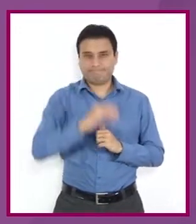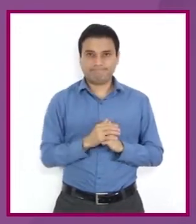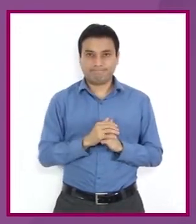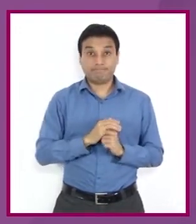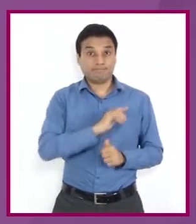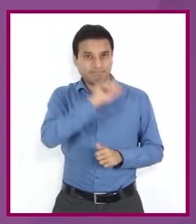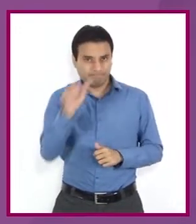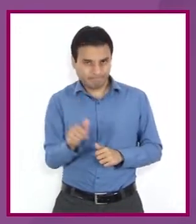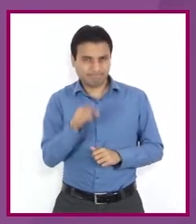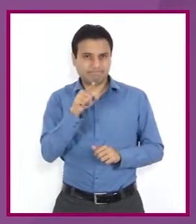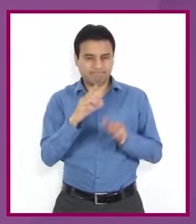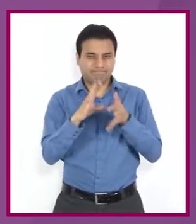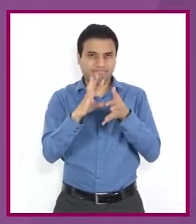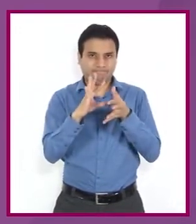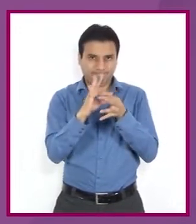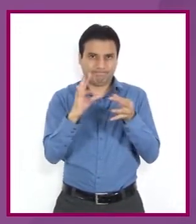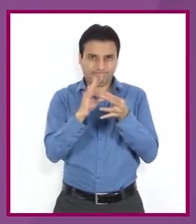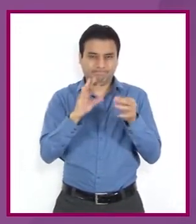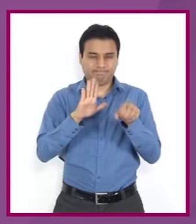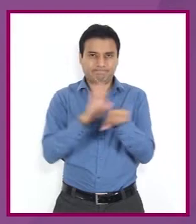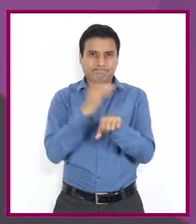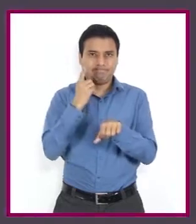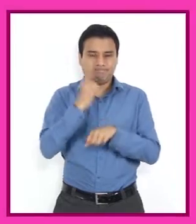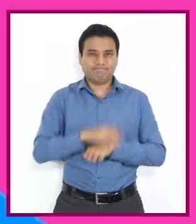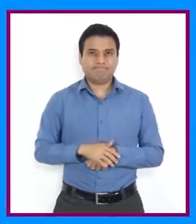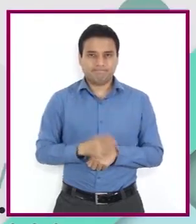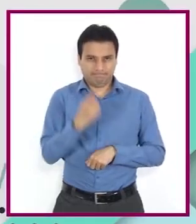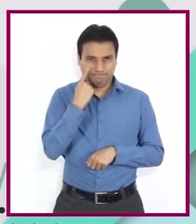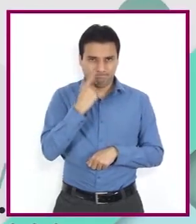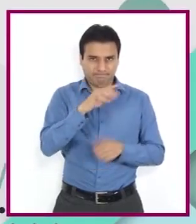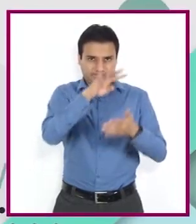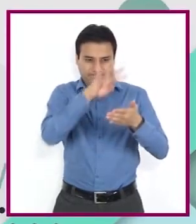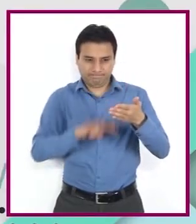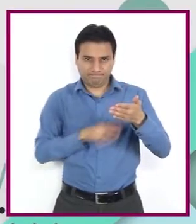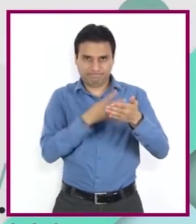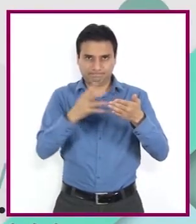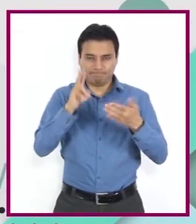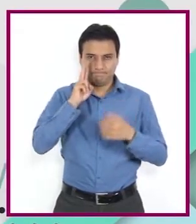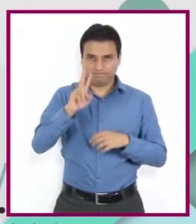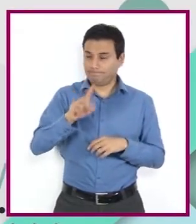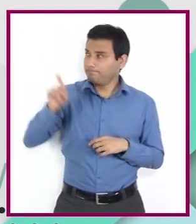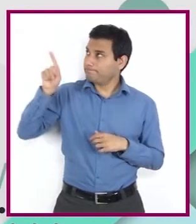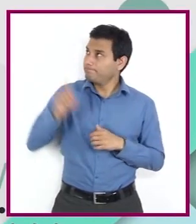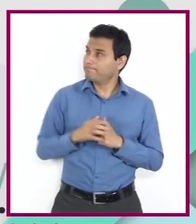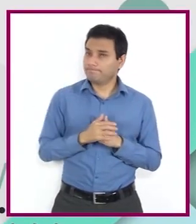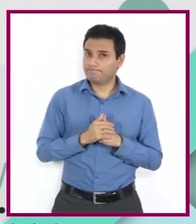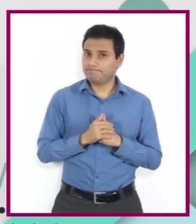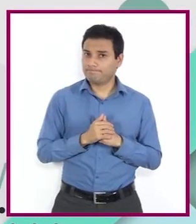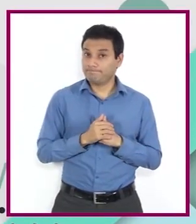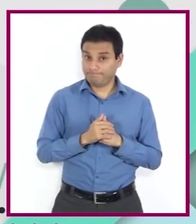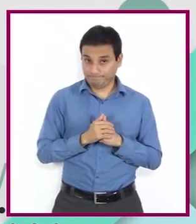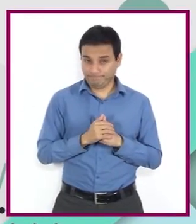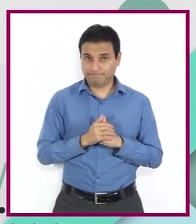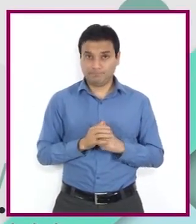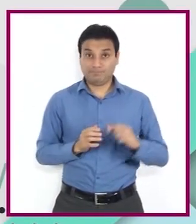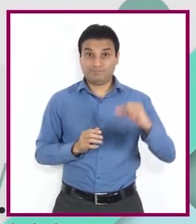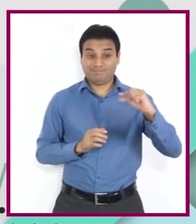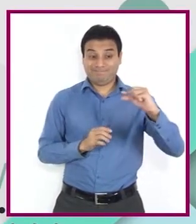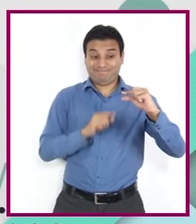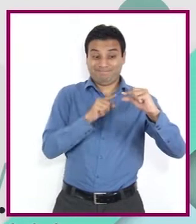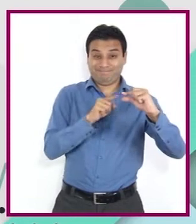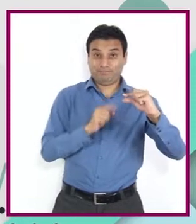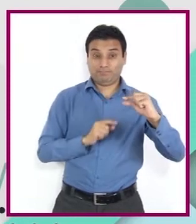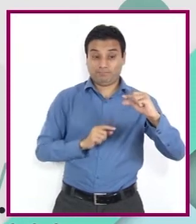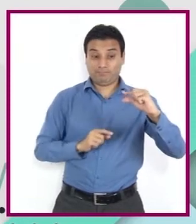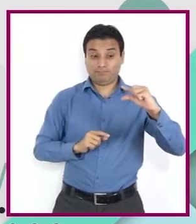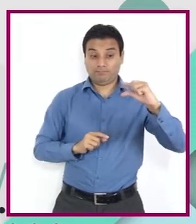después argumenten su respuesta. Vamos a ver la tabla. Como pueden ver en la tabla, a medida que aumenta la medida del ancho del